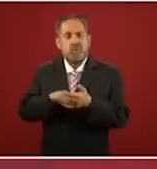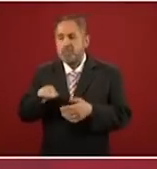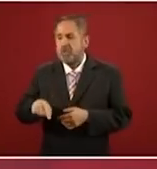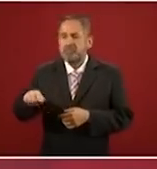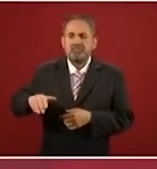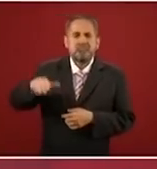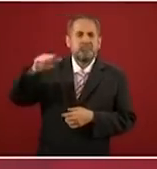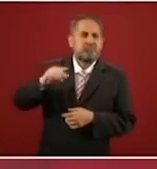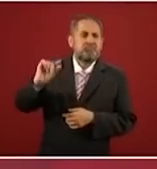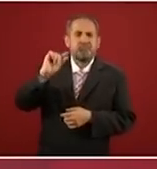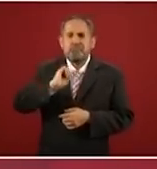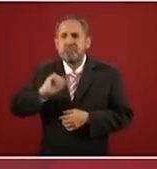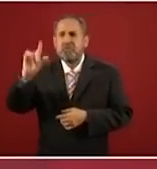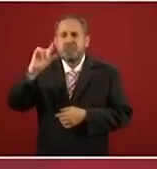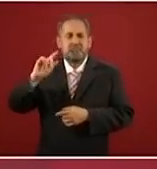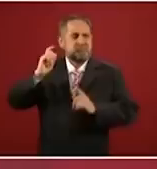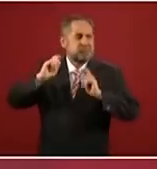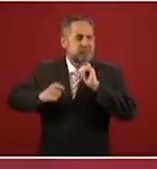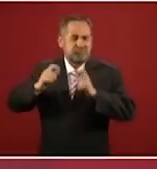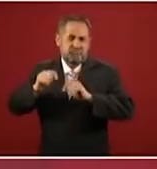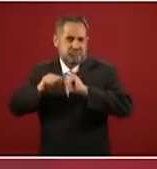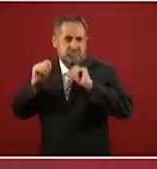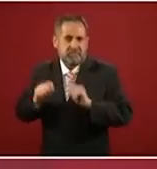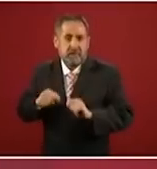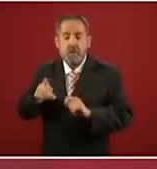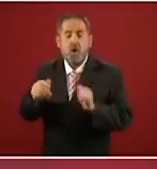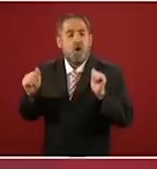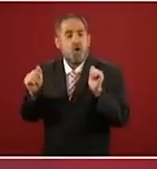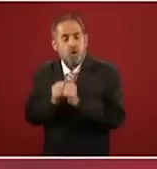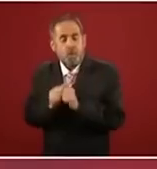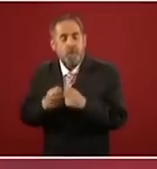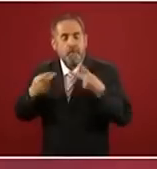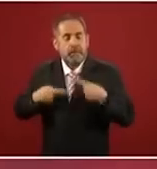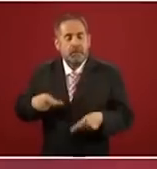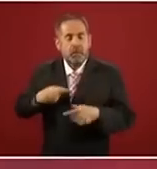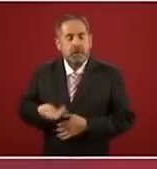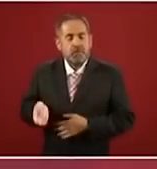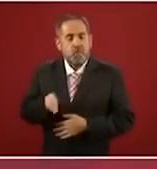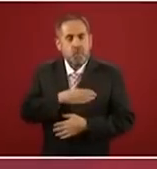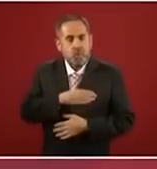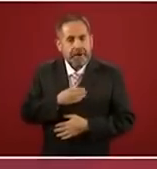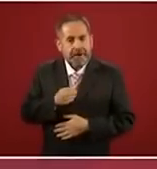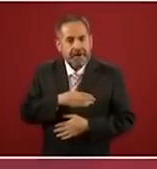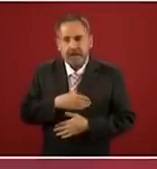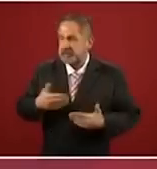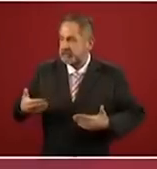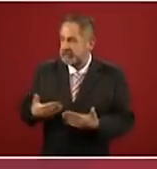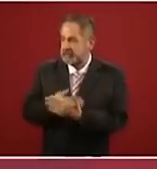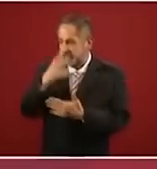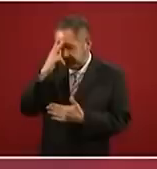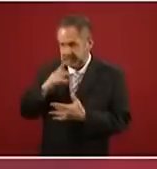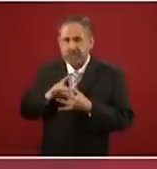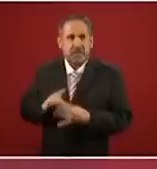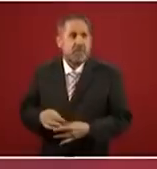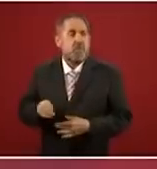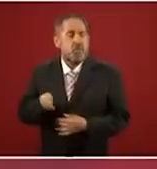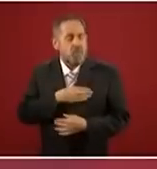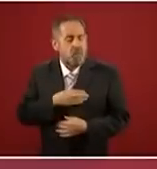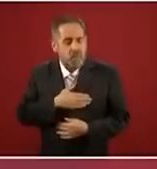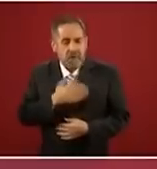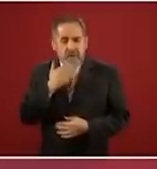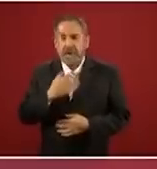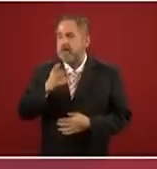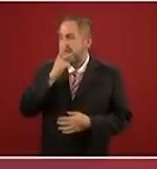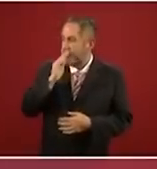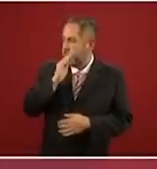tenga grandes capacidades y habilidades pero también que sean buenos ciudadanos que puedan ser buenos padres y madres de familia que puedan